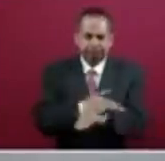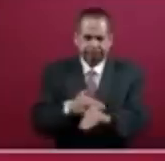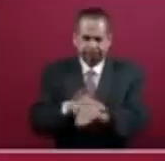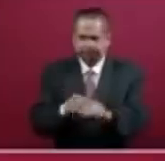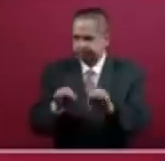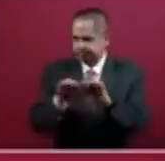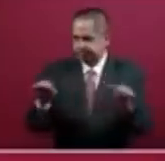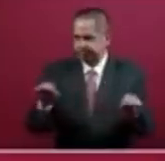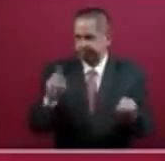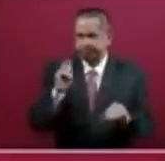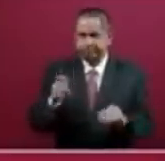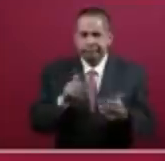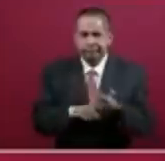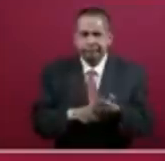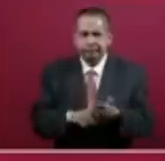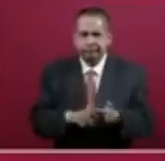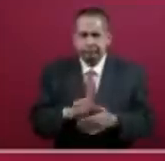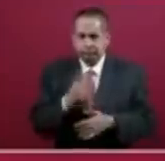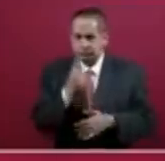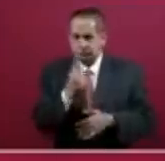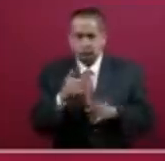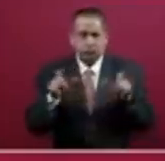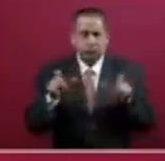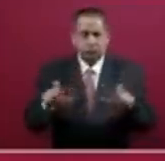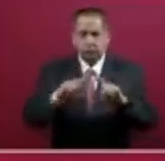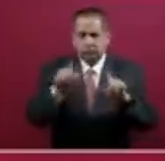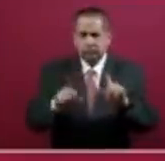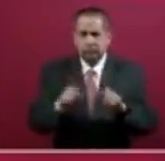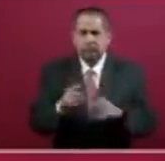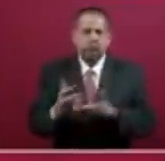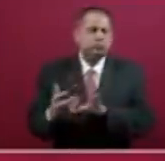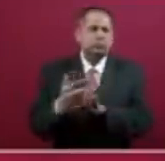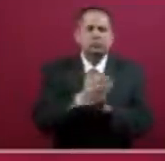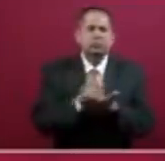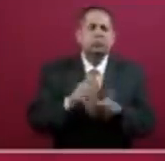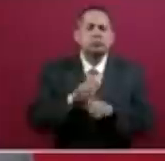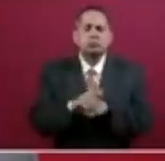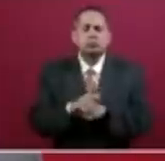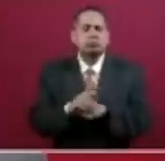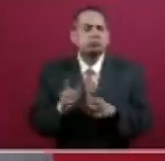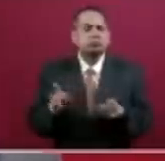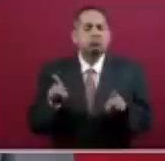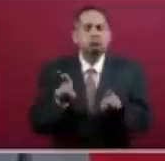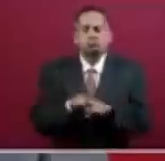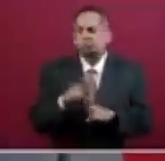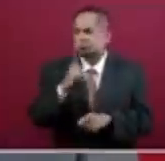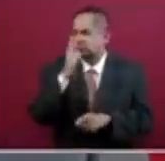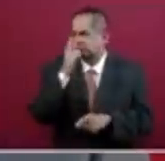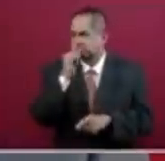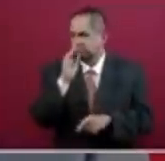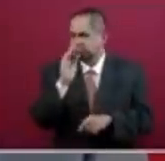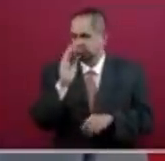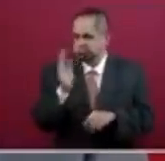que un integrante de la Guardia gane lo que gana un policía